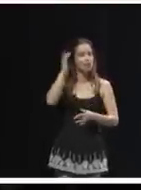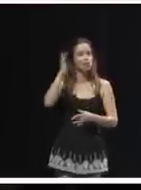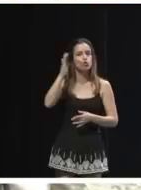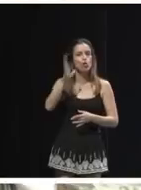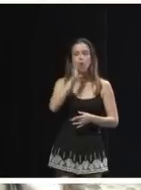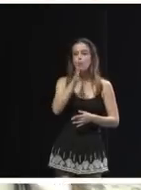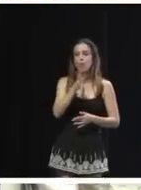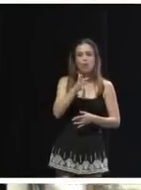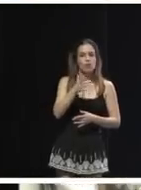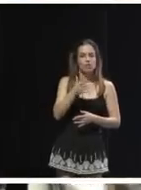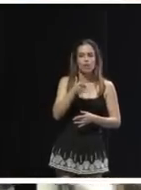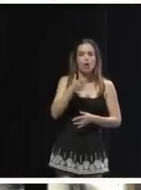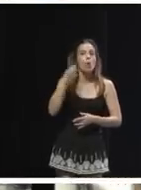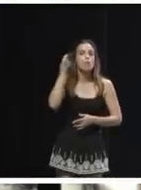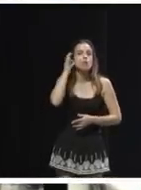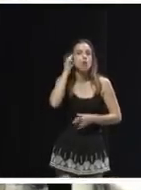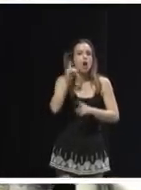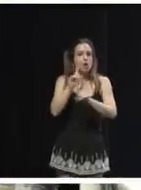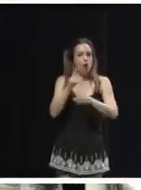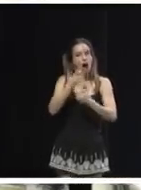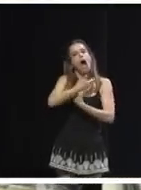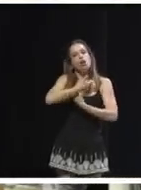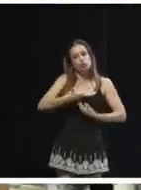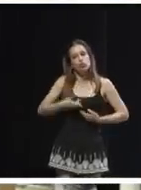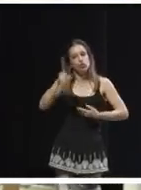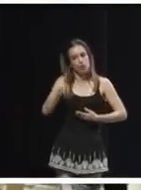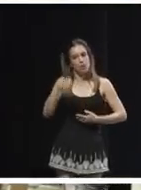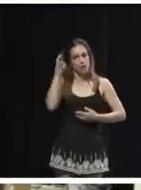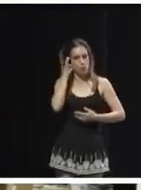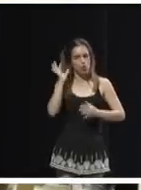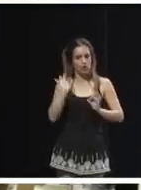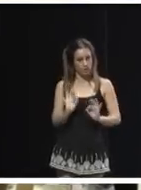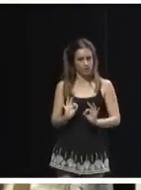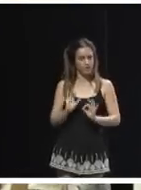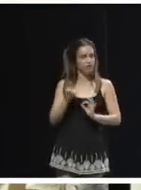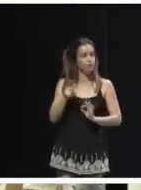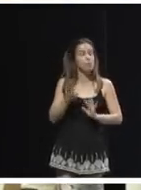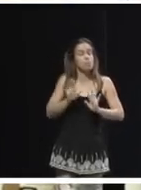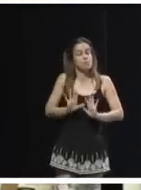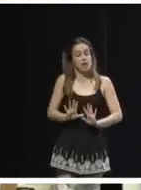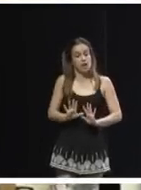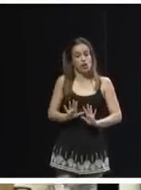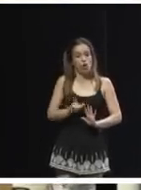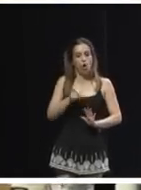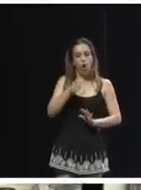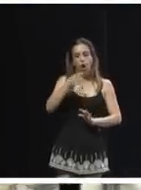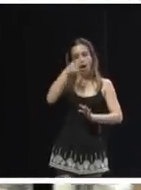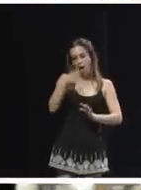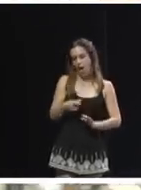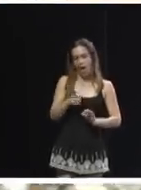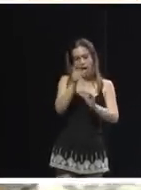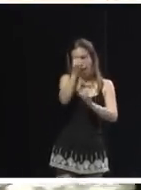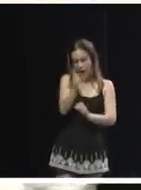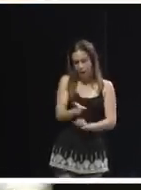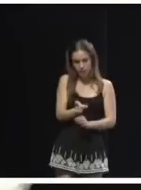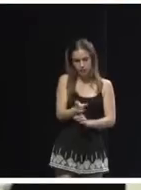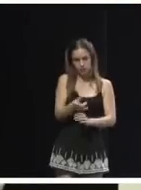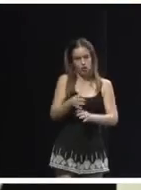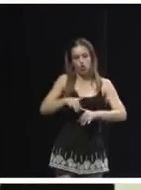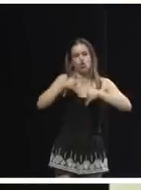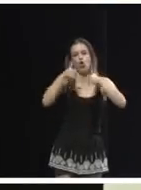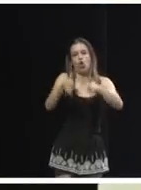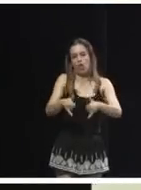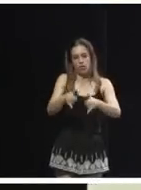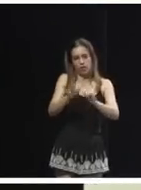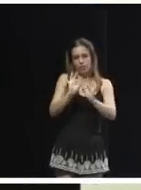mujer, porque Ayuso también es mujer, no, sino porque es como es, porque es Yolanda y porque Yolanda no está en una